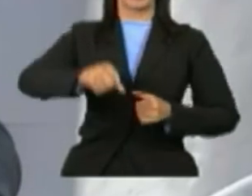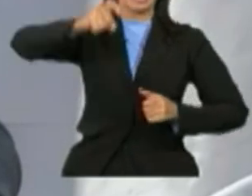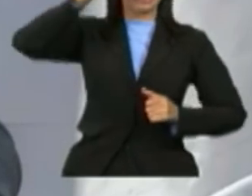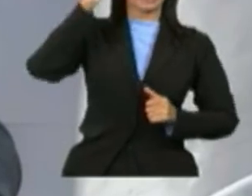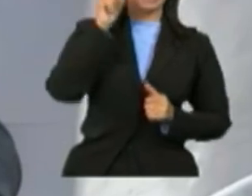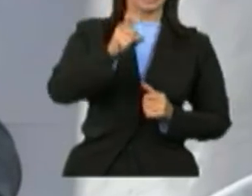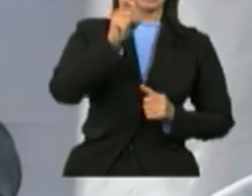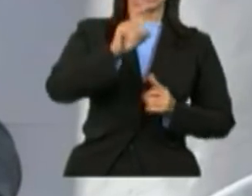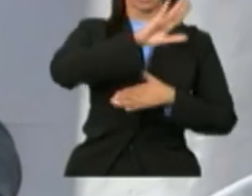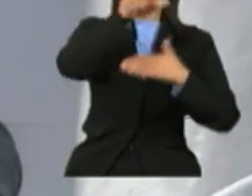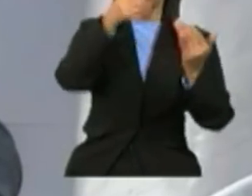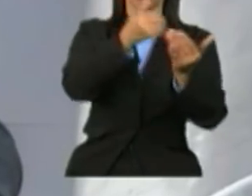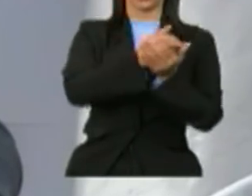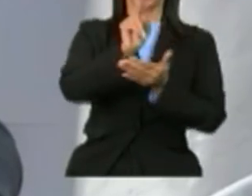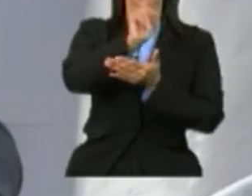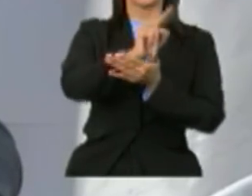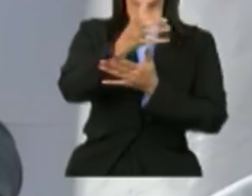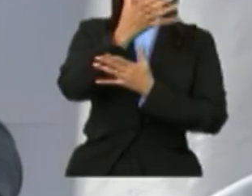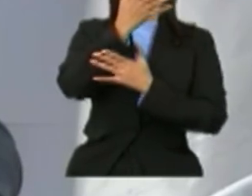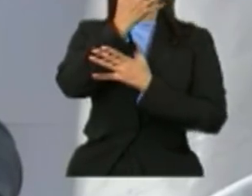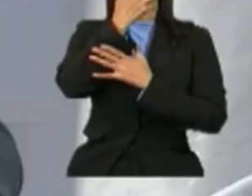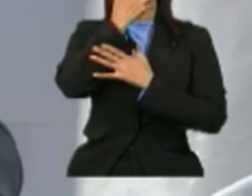La mascarilla es